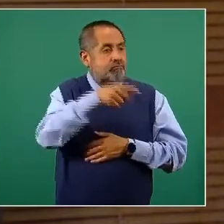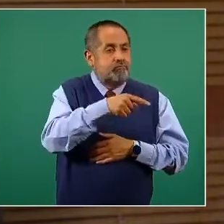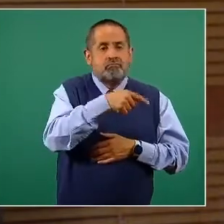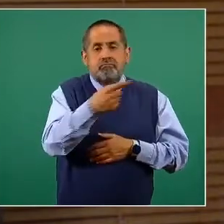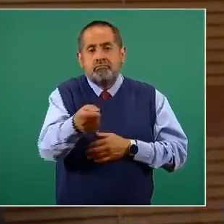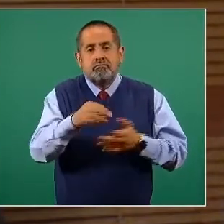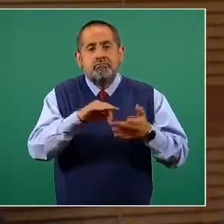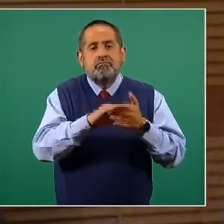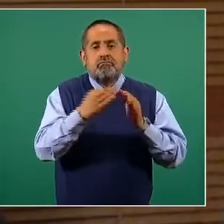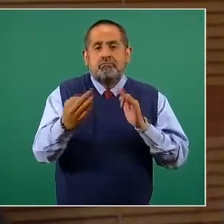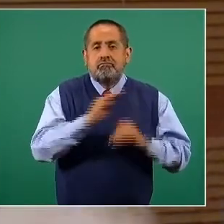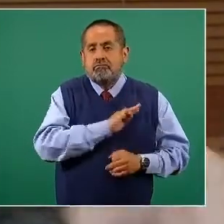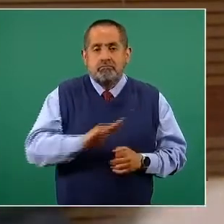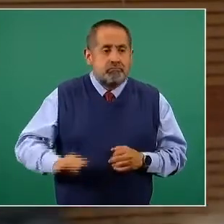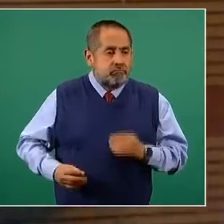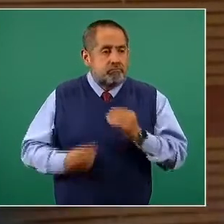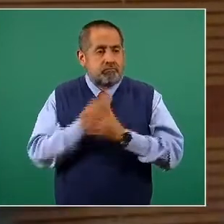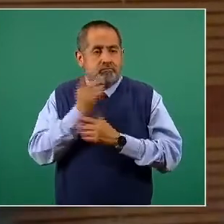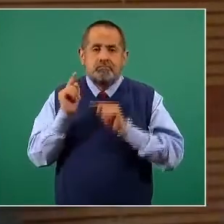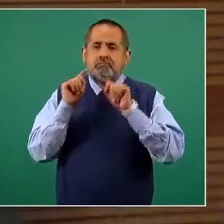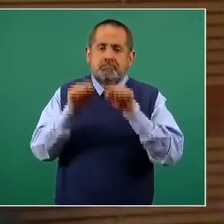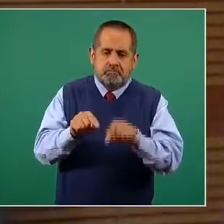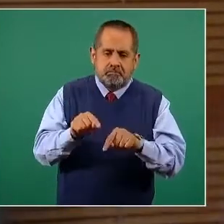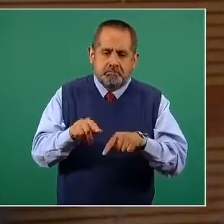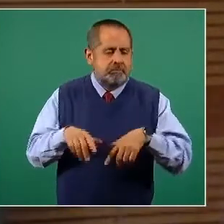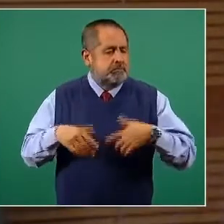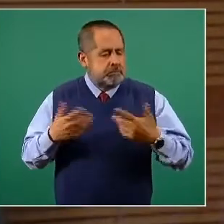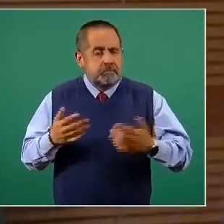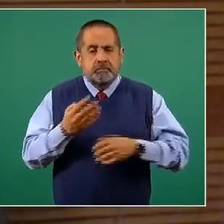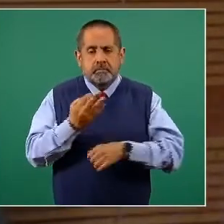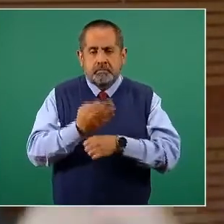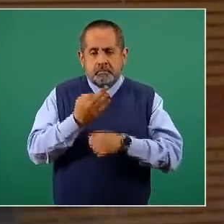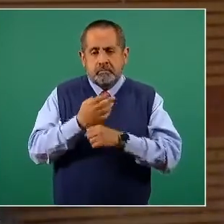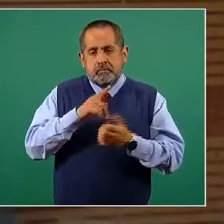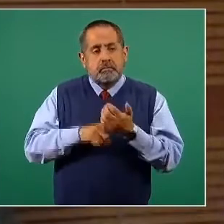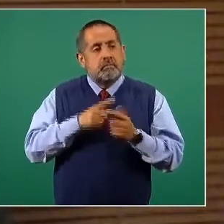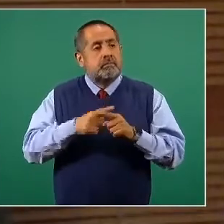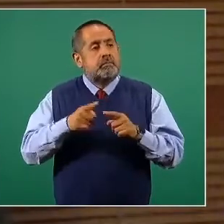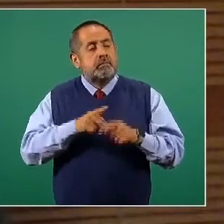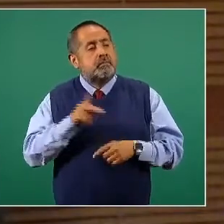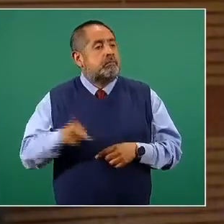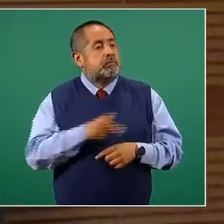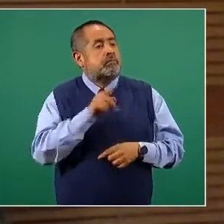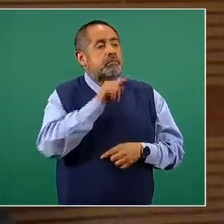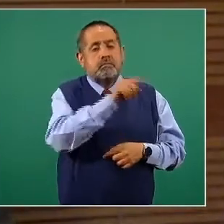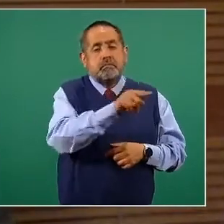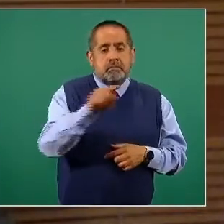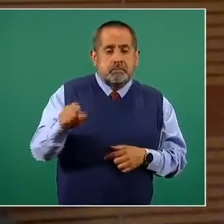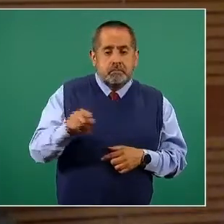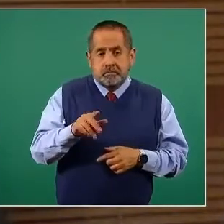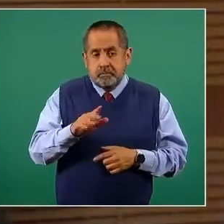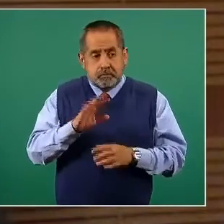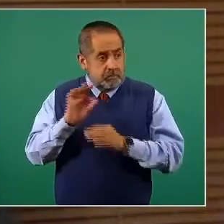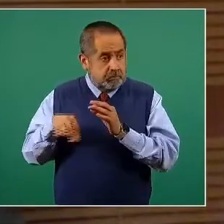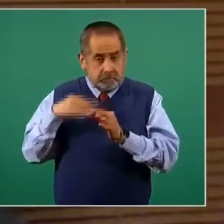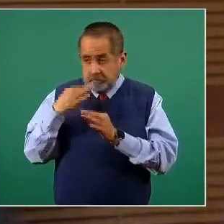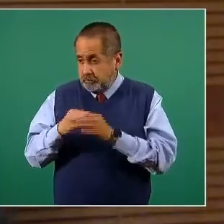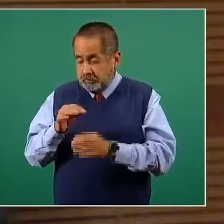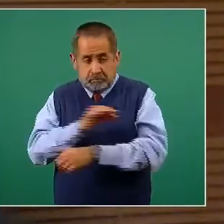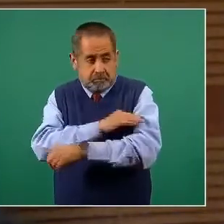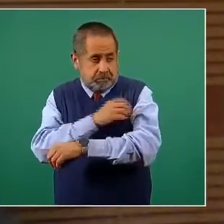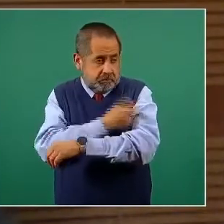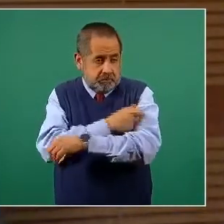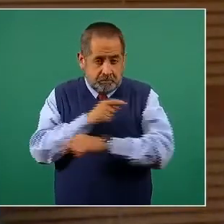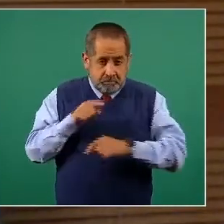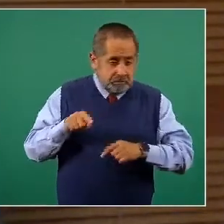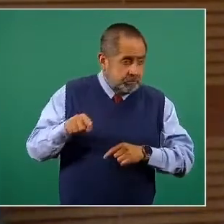contiguos. Y por eso estamos esperando que en estas entidades donde ya lograron la meta total y